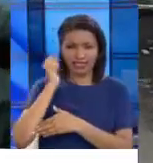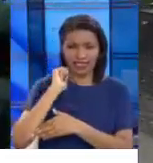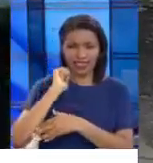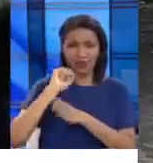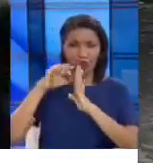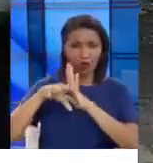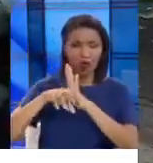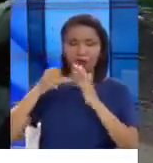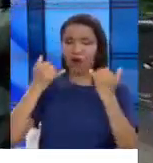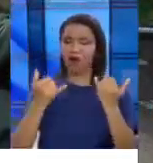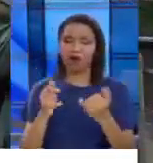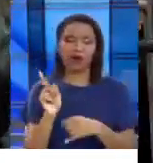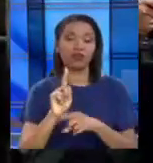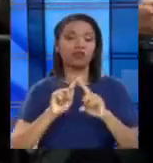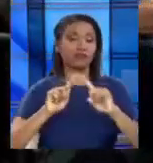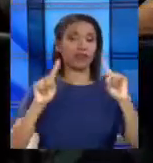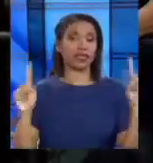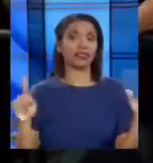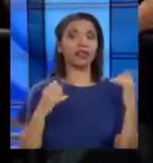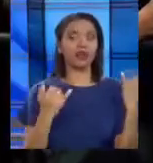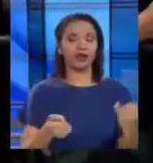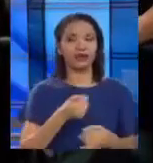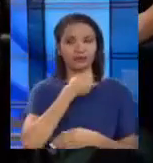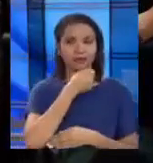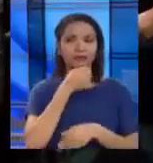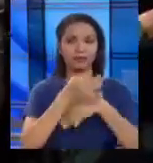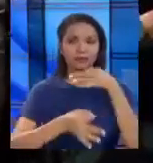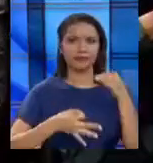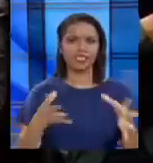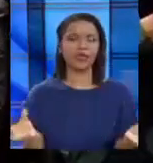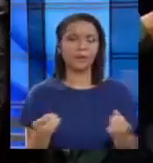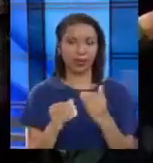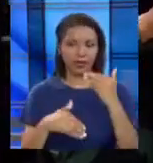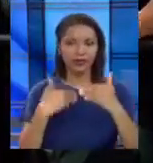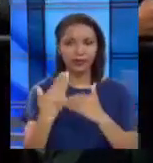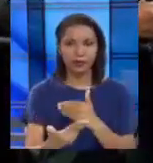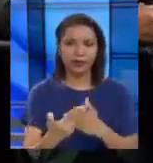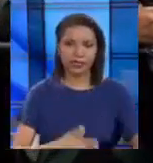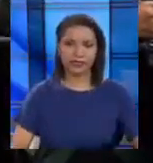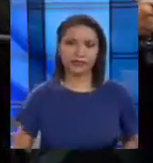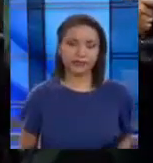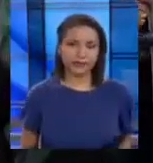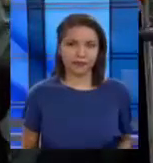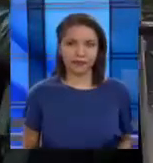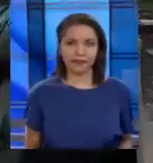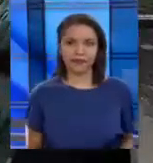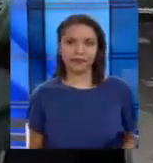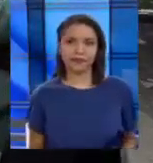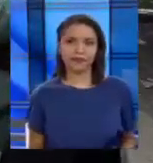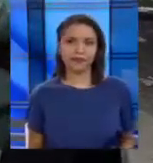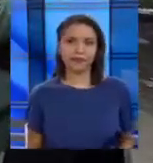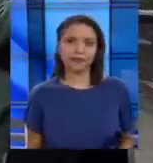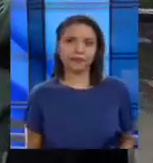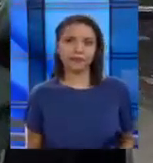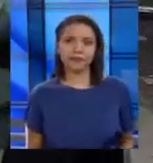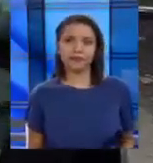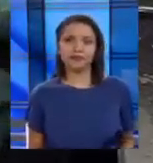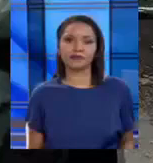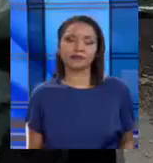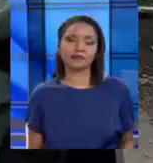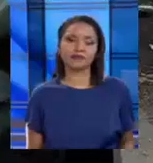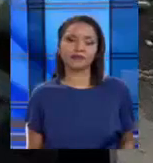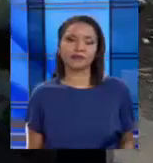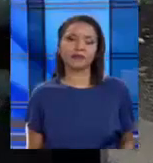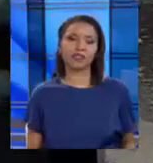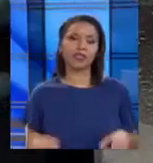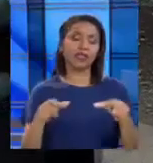Más adelante le vamos a tener otros reportes en directo desde este sitio en la provincia de Colón. Hablamos en este caso del distrito que es en donde